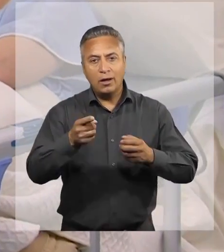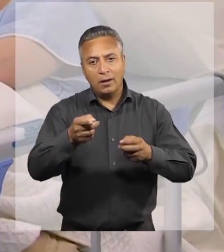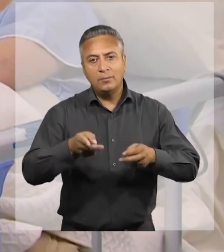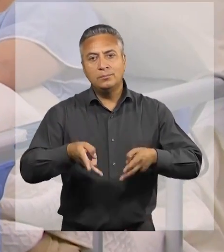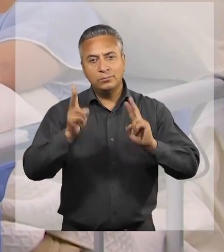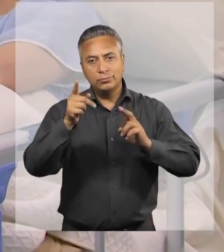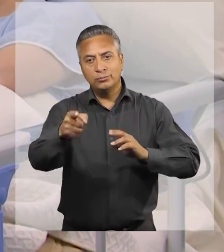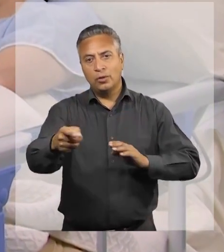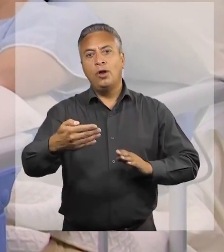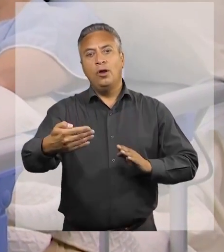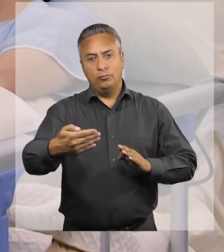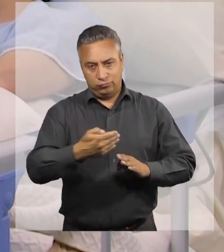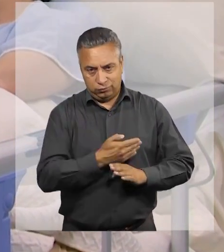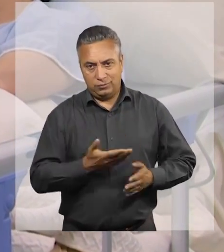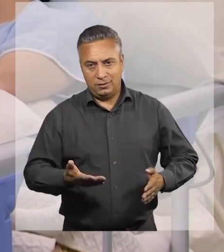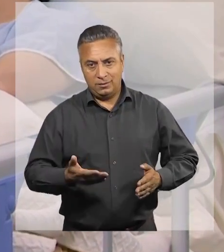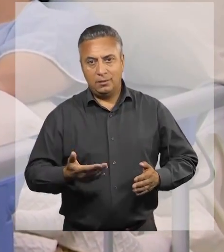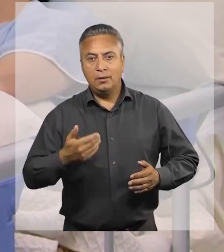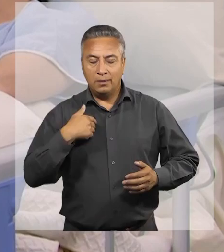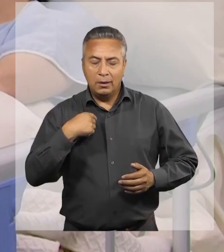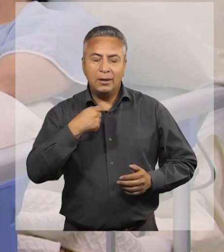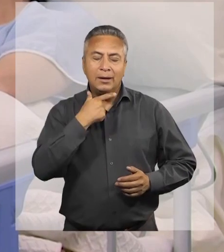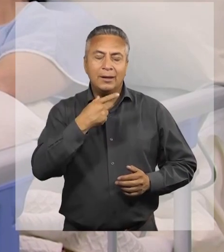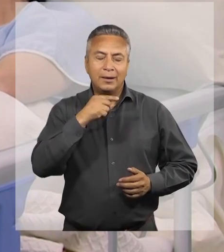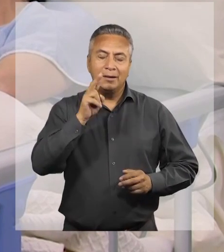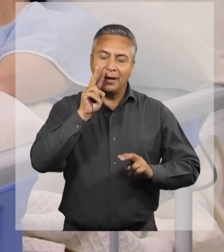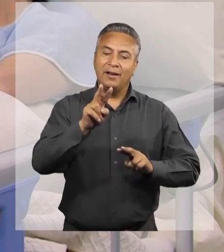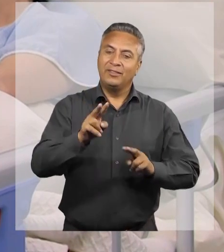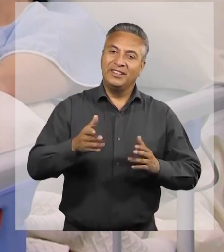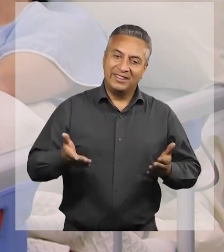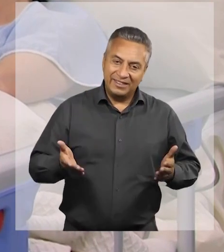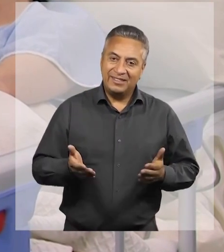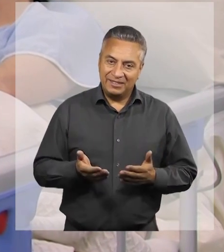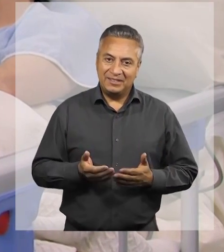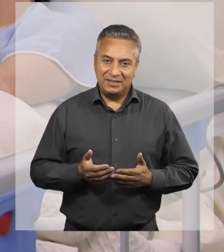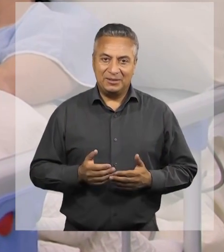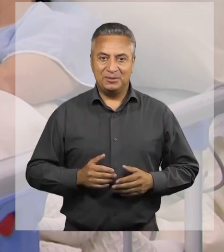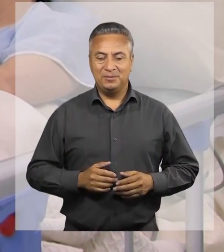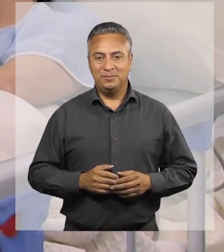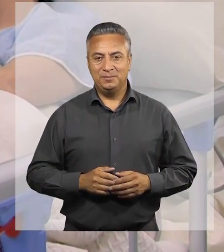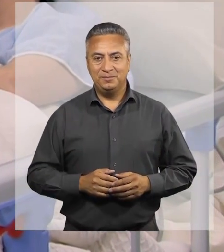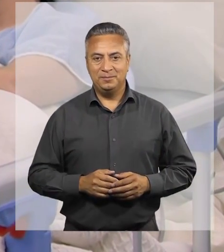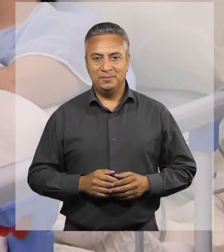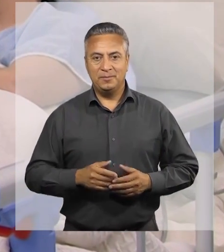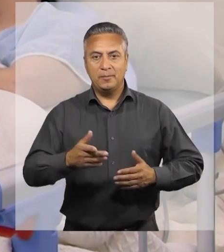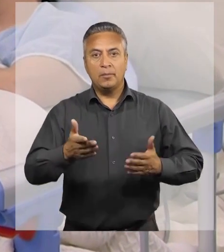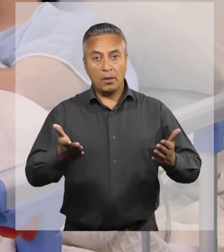Qué bueno que te dejaron pasar. Quería verte.